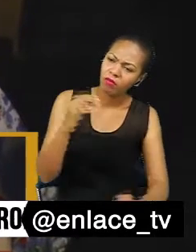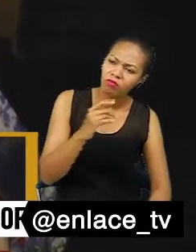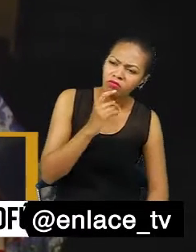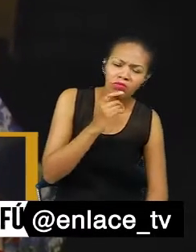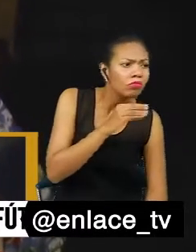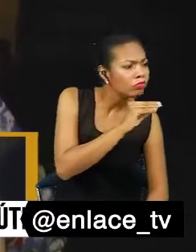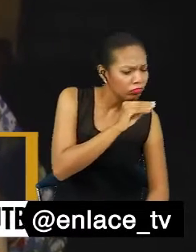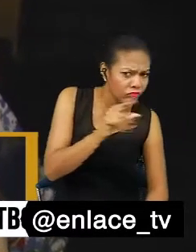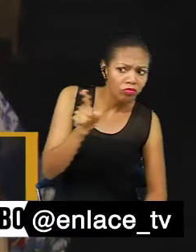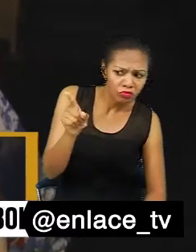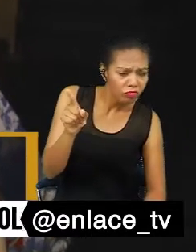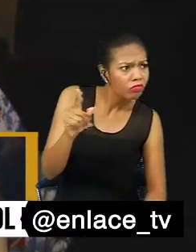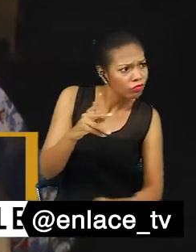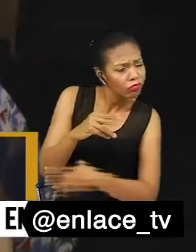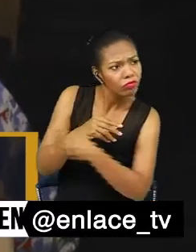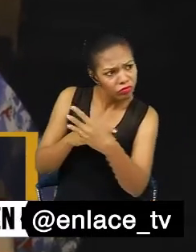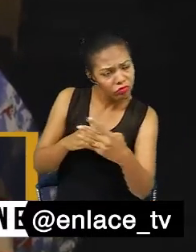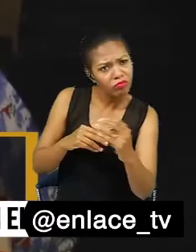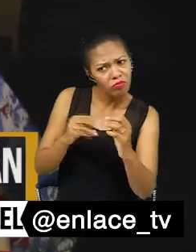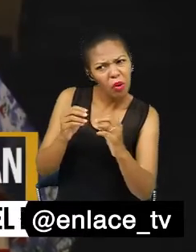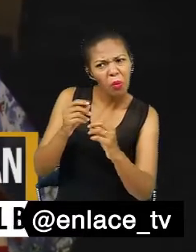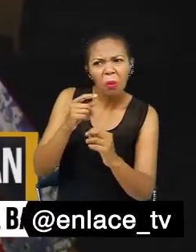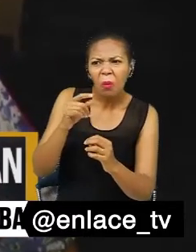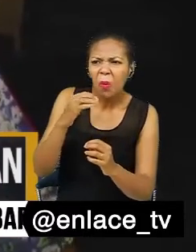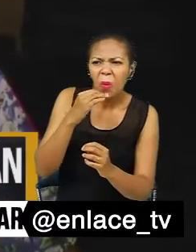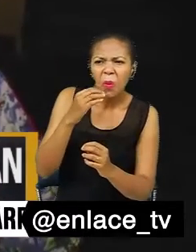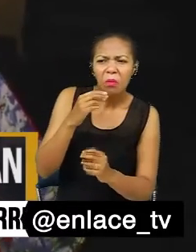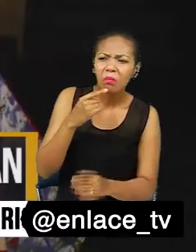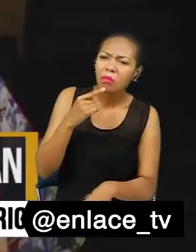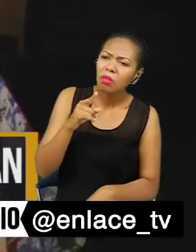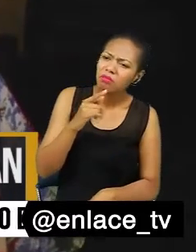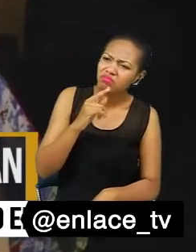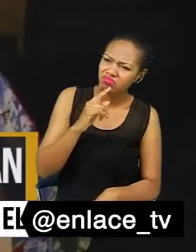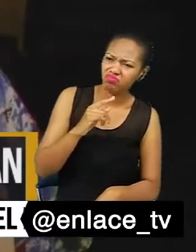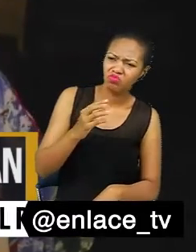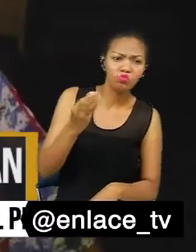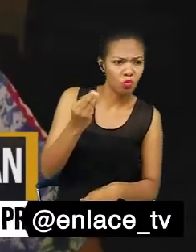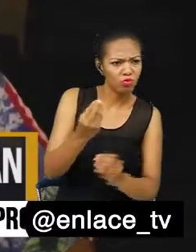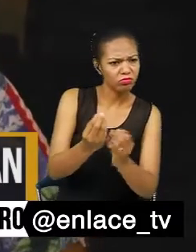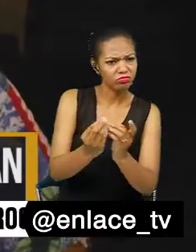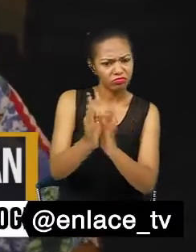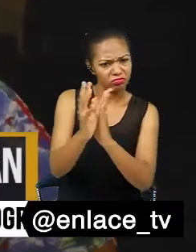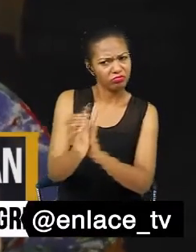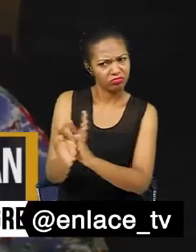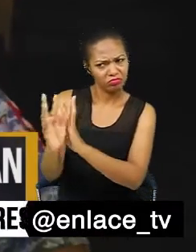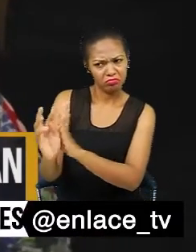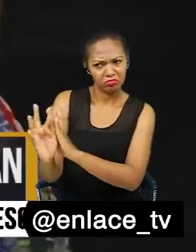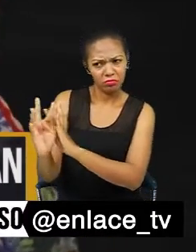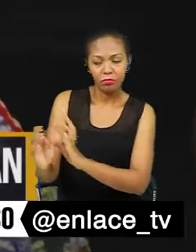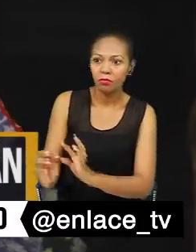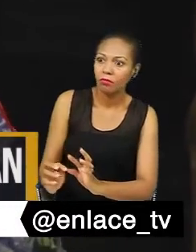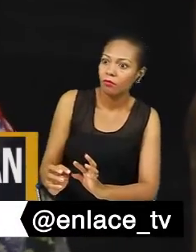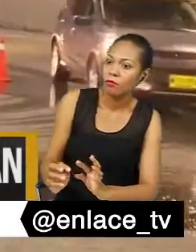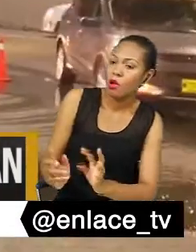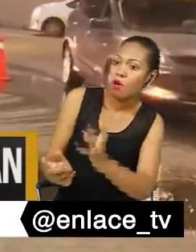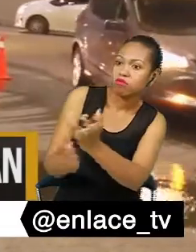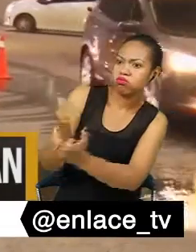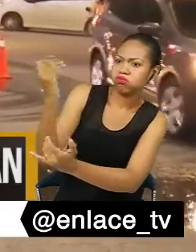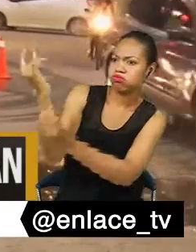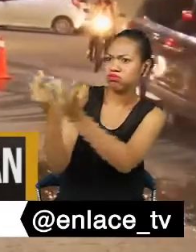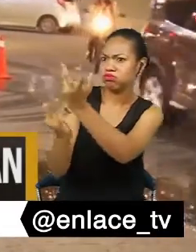ceiba. Se me hace raro porque con todas esas hierbas que hay ahí, cuando de pronto veí que la llamarada empezó a salir,